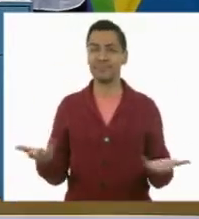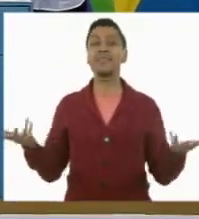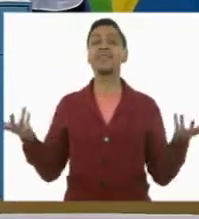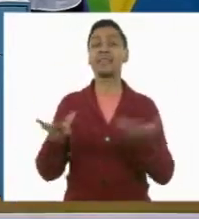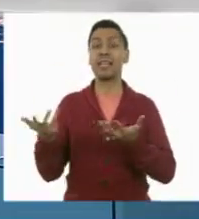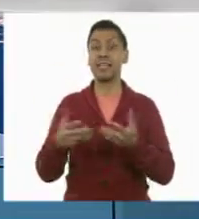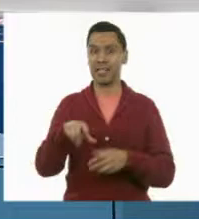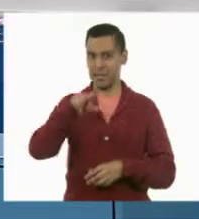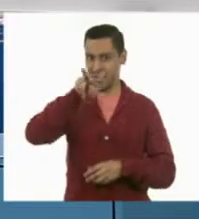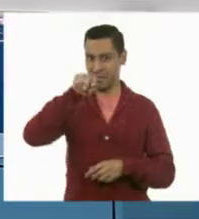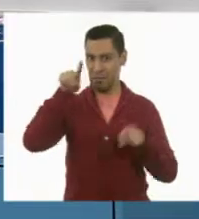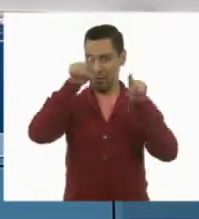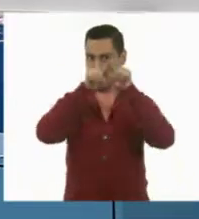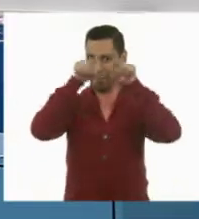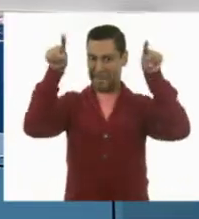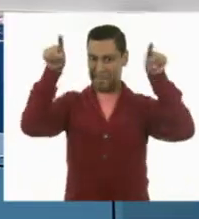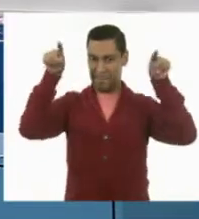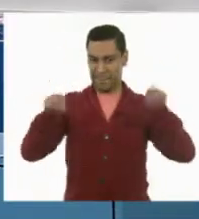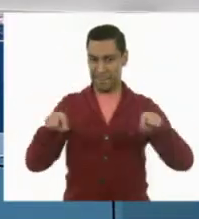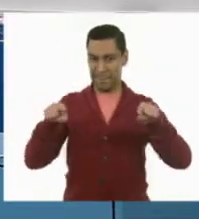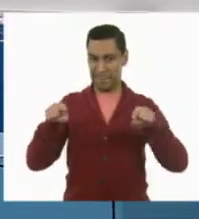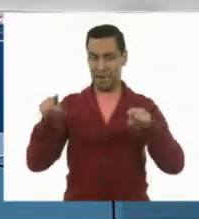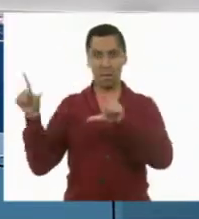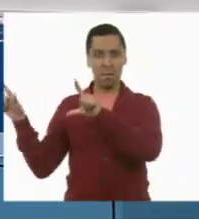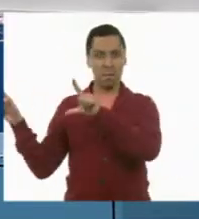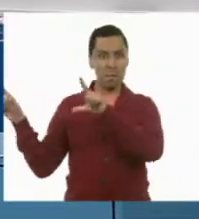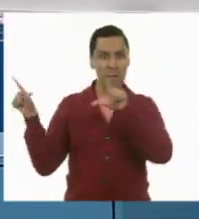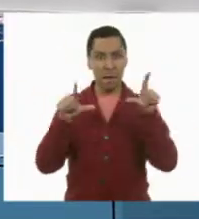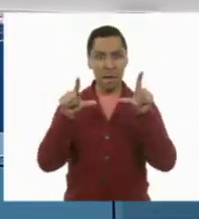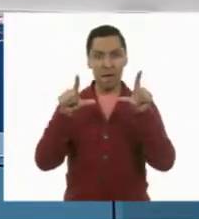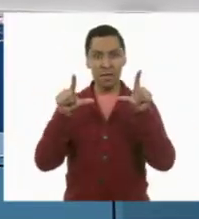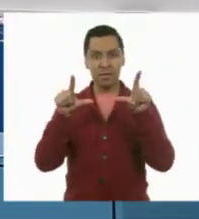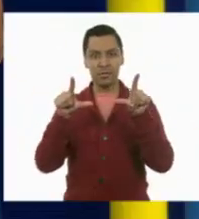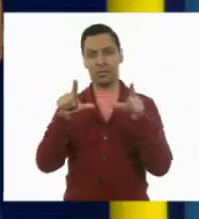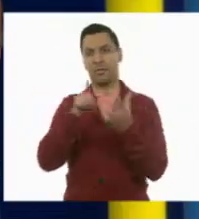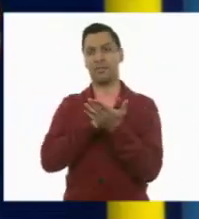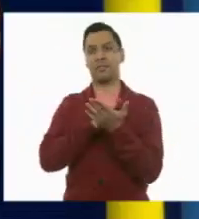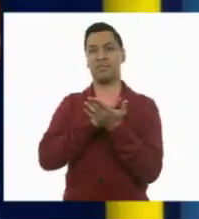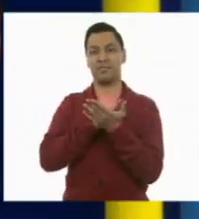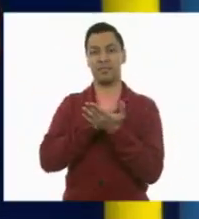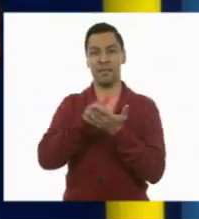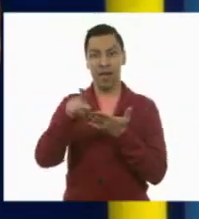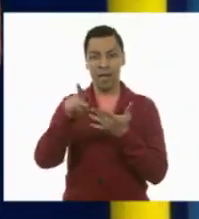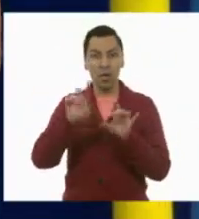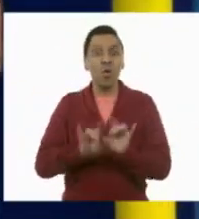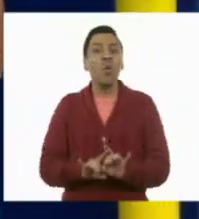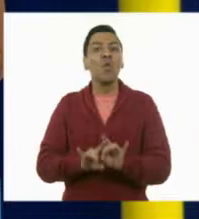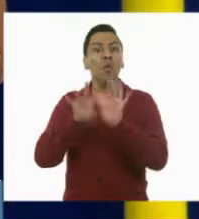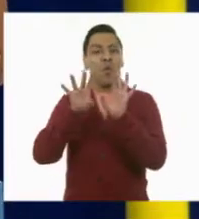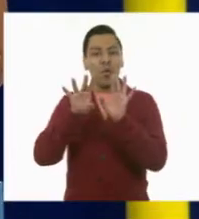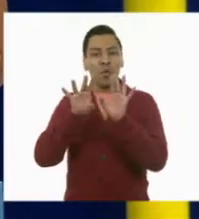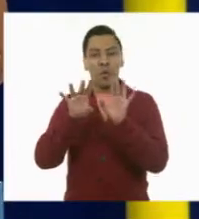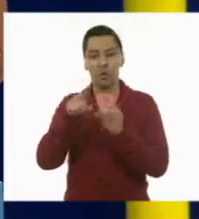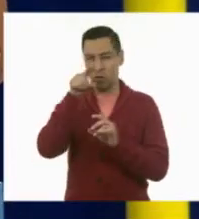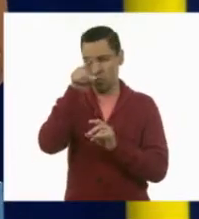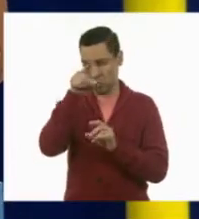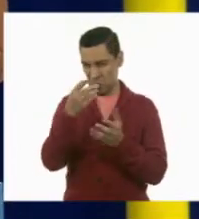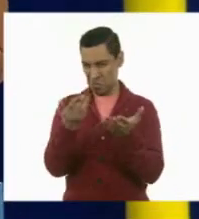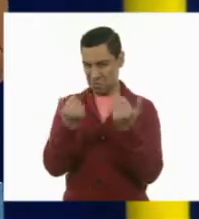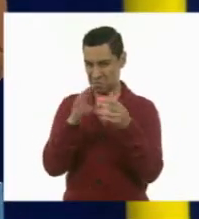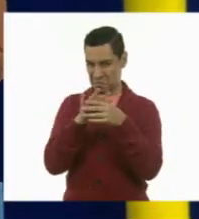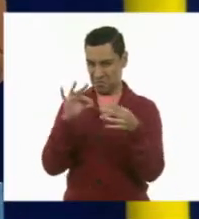en su pantalla les van a aparecer algunos derechos, algunas situaciones, y ustedes me van a ir